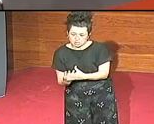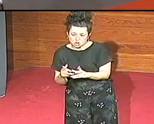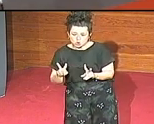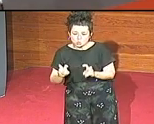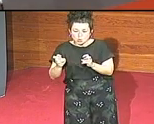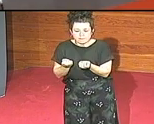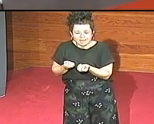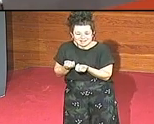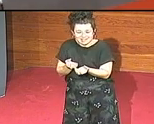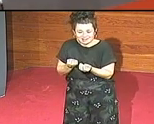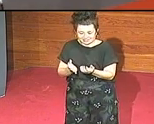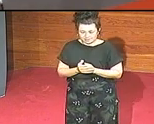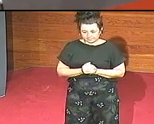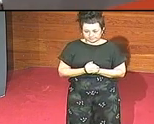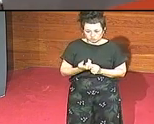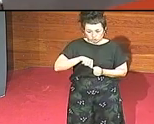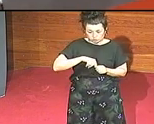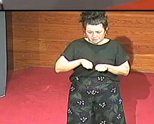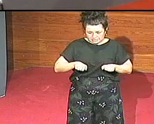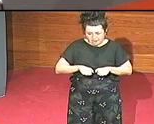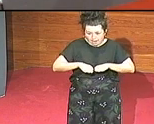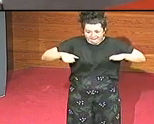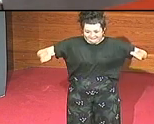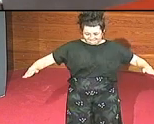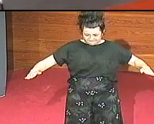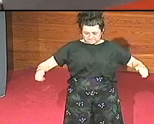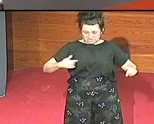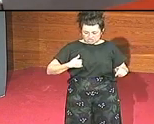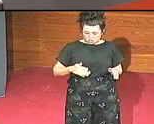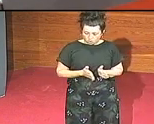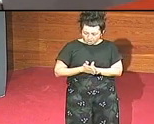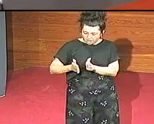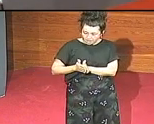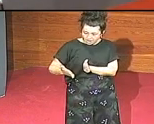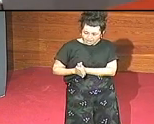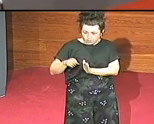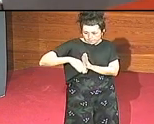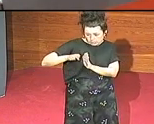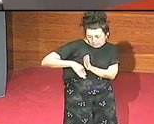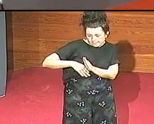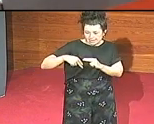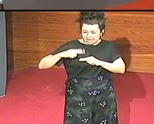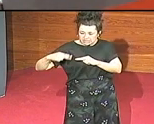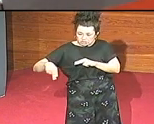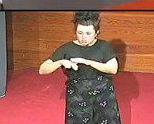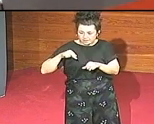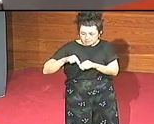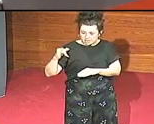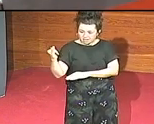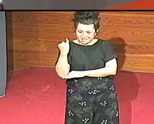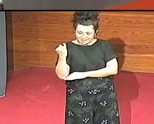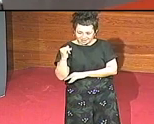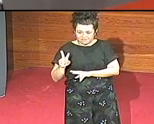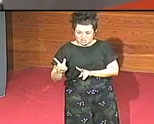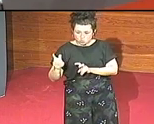nuestra nuestra mesa es más amplia y yo tengo a la un programador la editora de vídeo el jefe de nuevas narrativas y